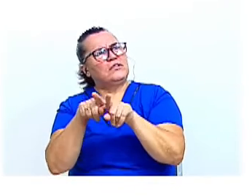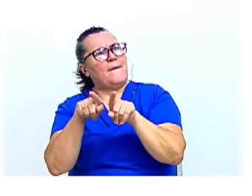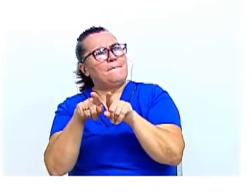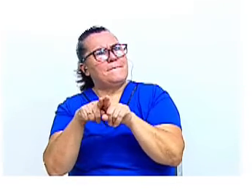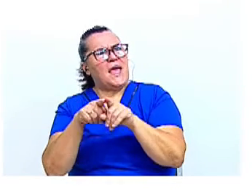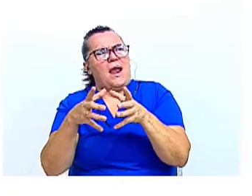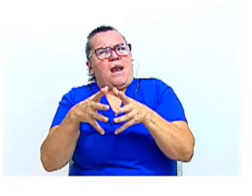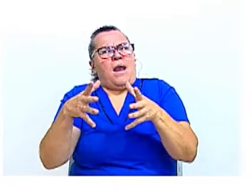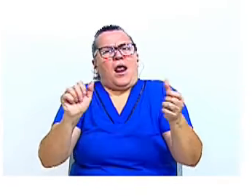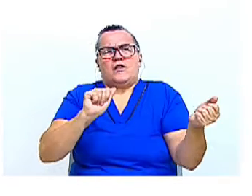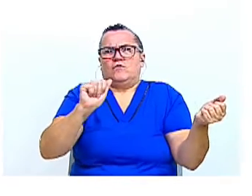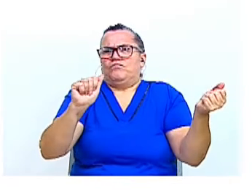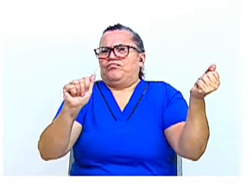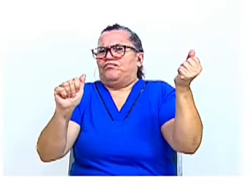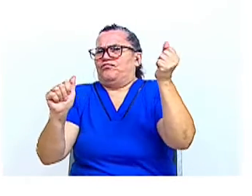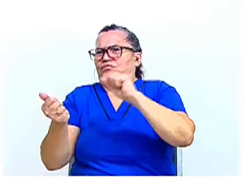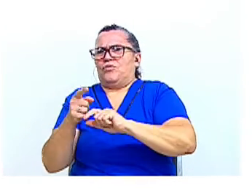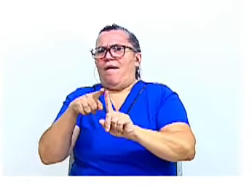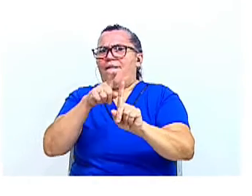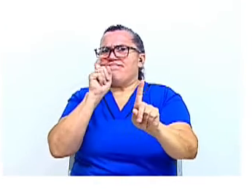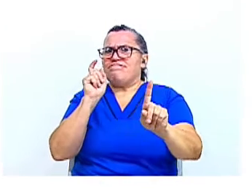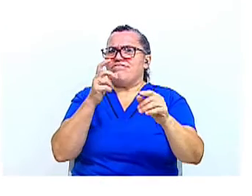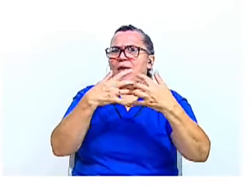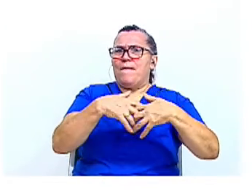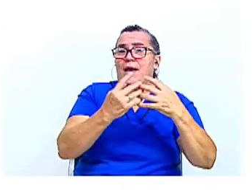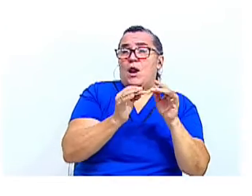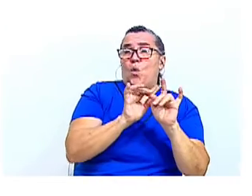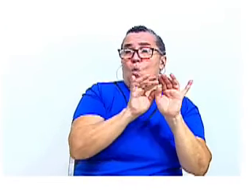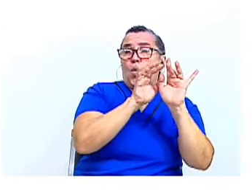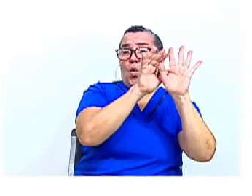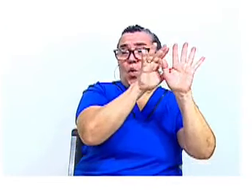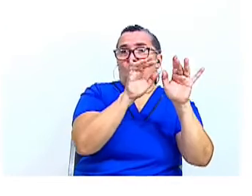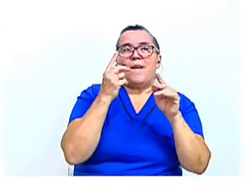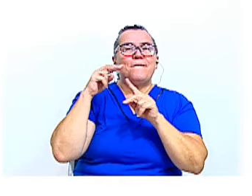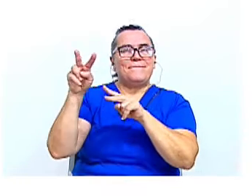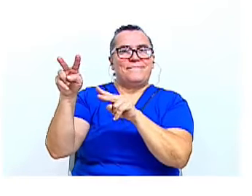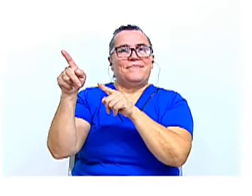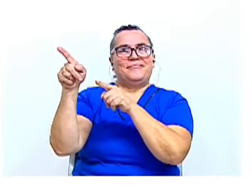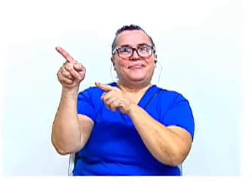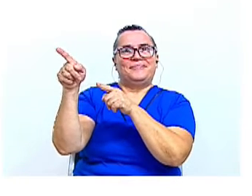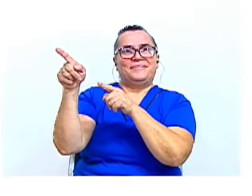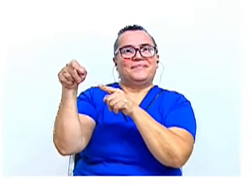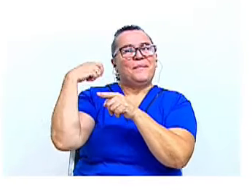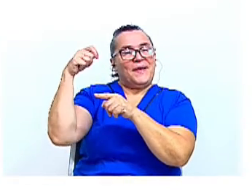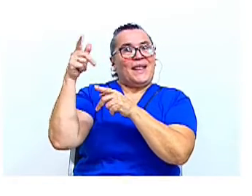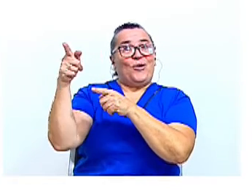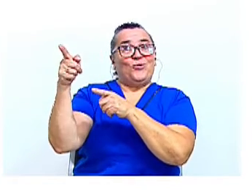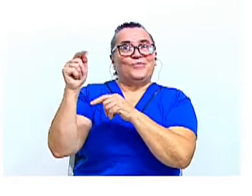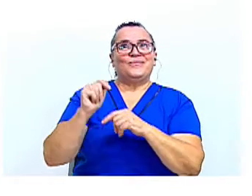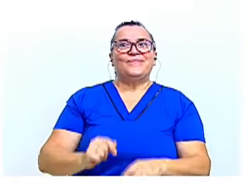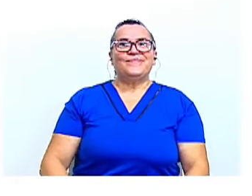de las grandes transformaciones a partir de la máquina de vapor, les traigo este video.